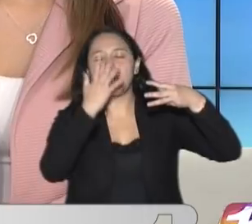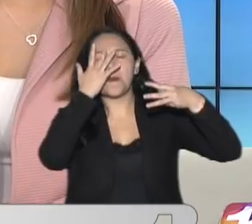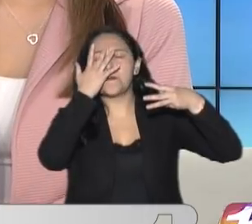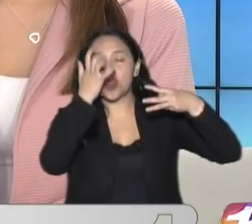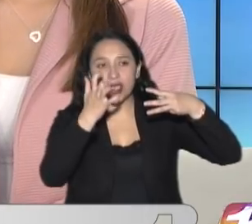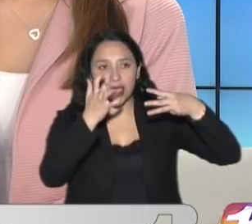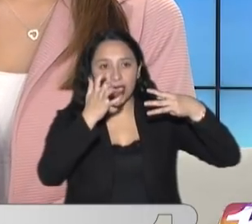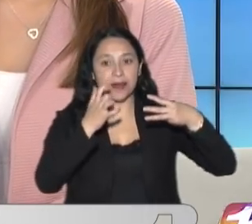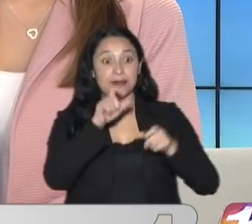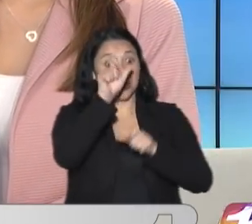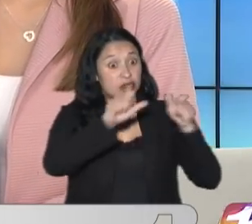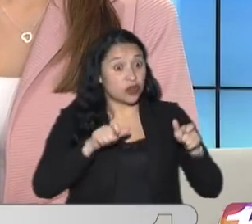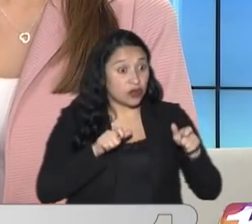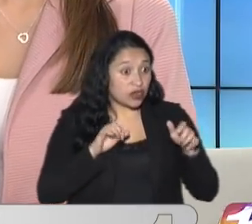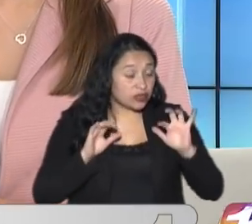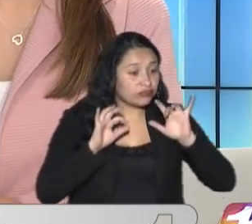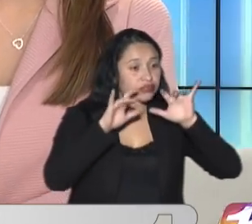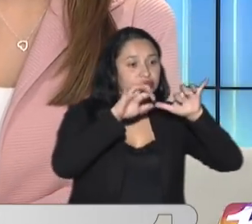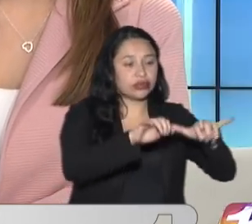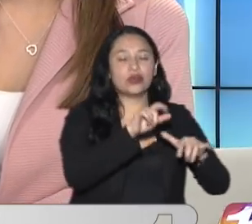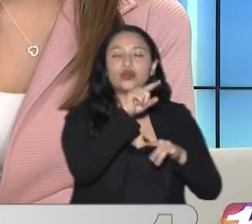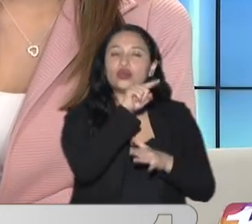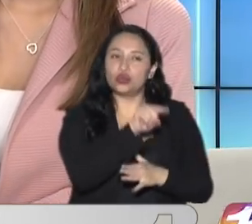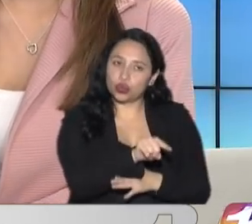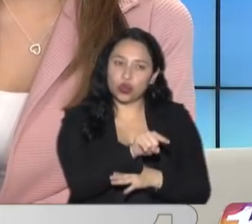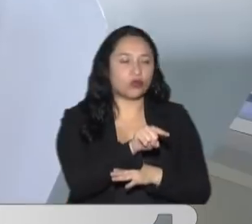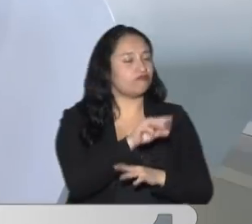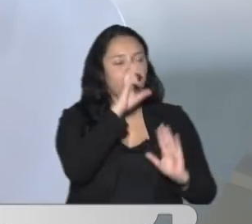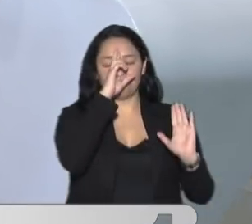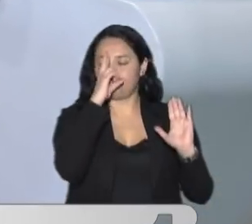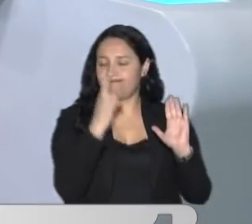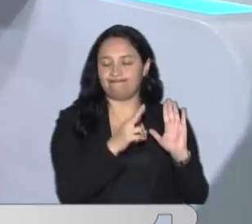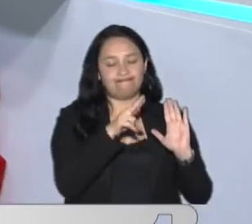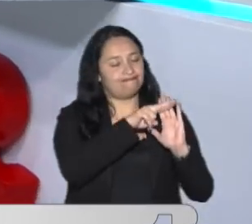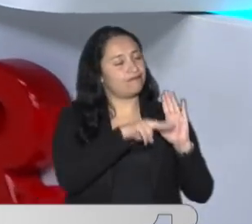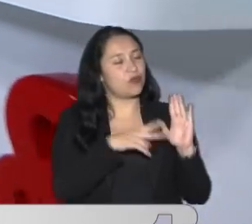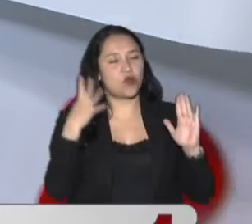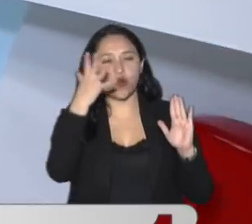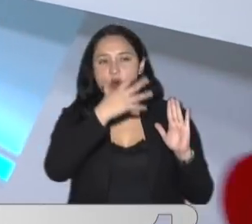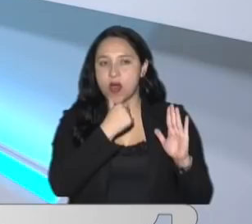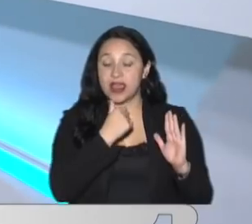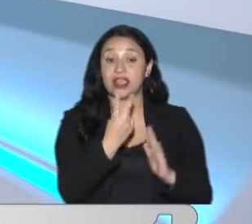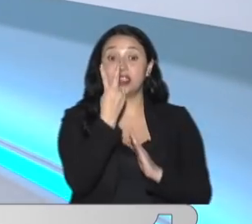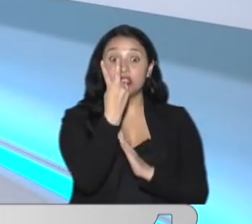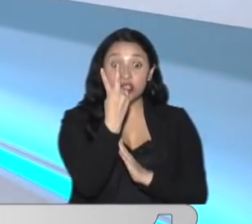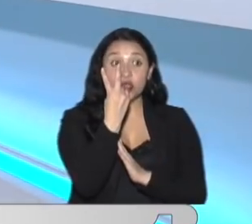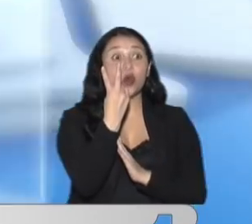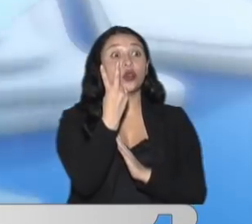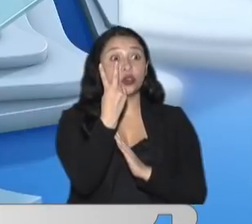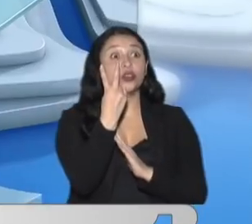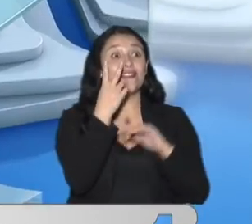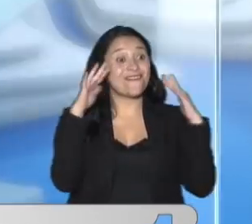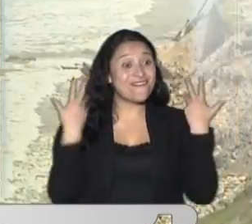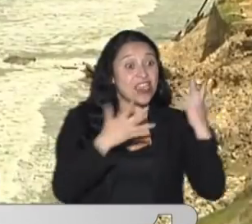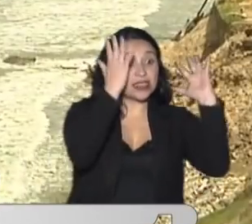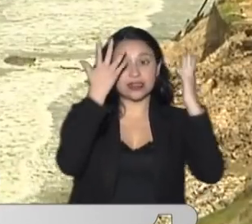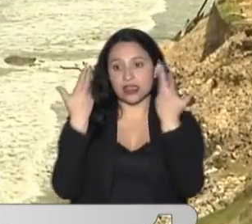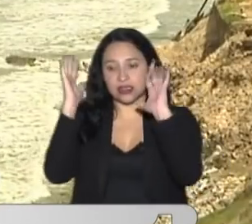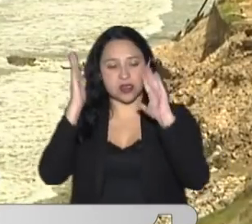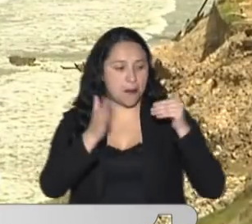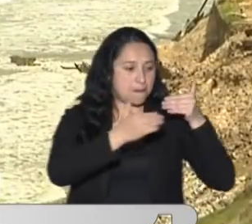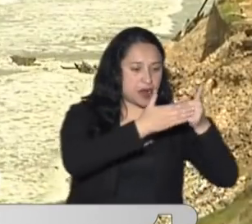En la misma zona, 2 COVID fiestas fueron apagadas. Jorge Castro, buenas tardes. ¿Qué dicen las autoridades?